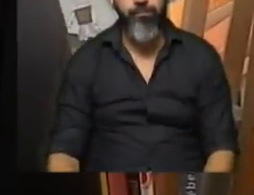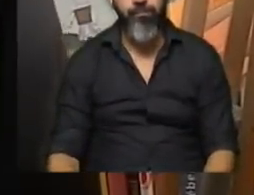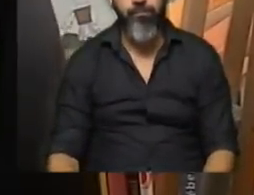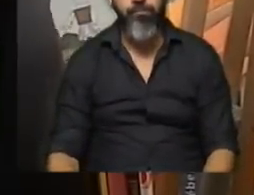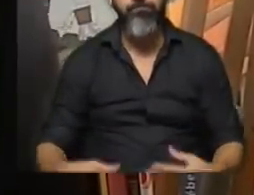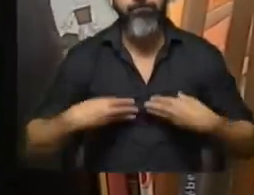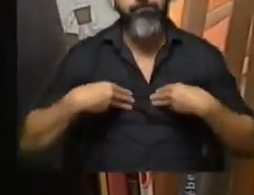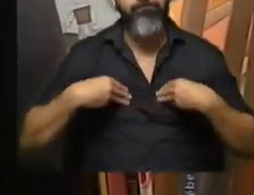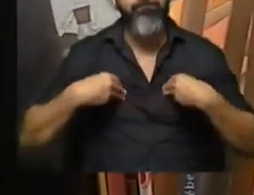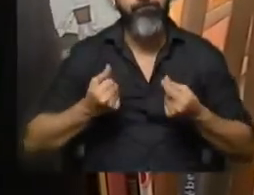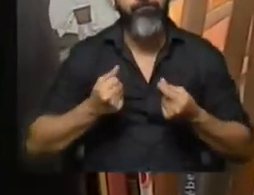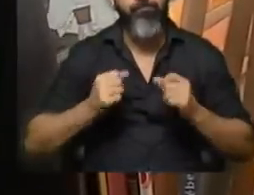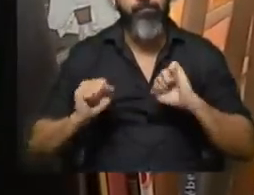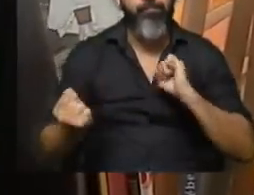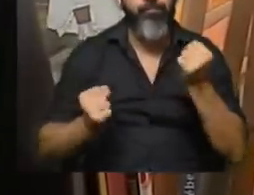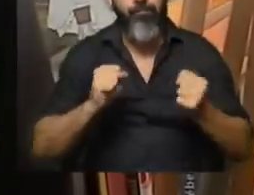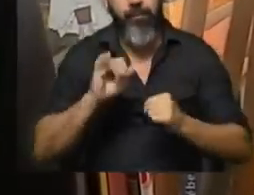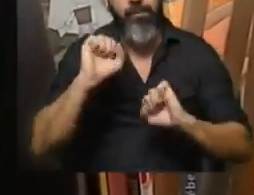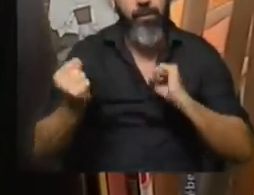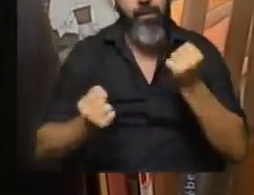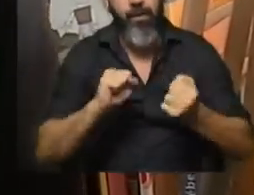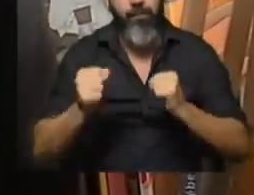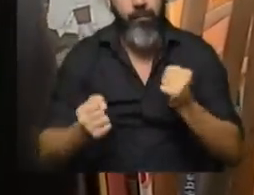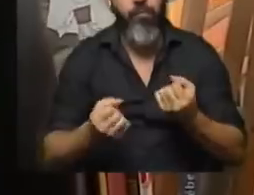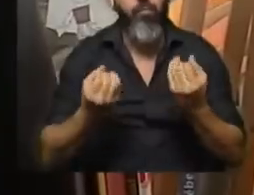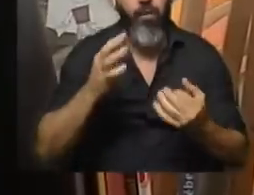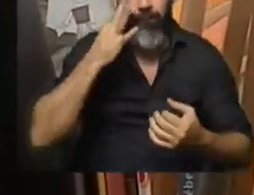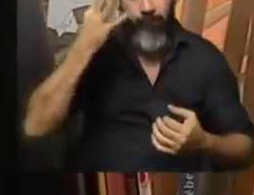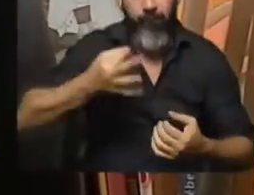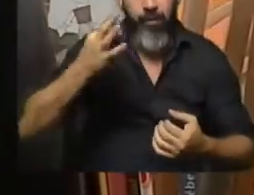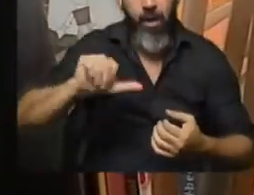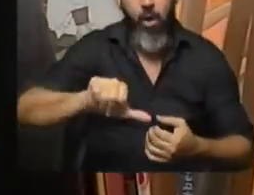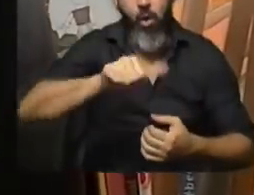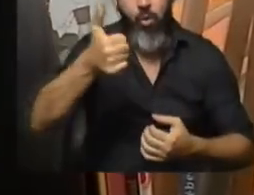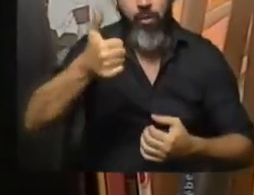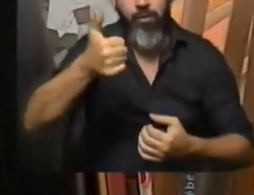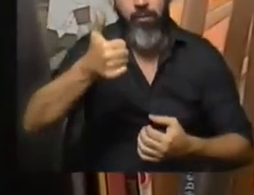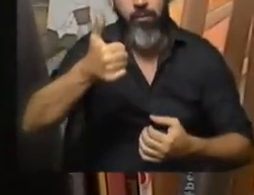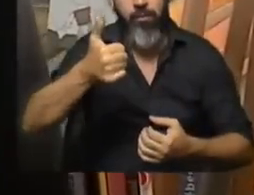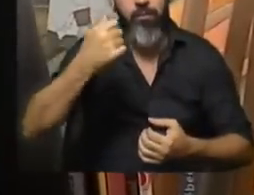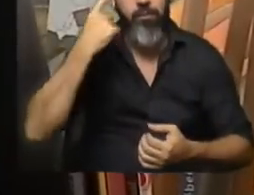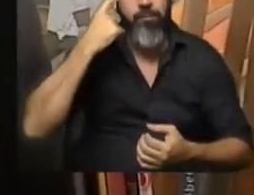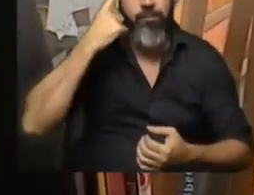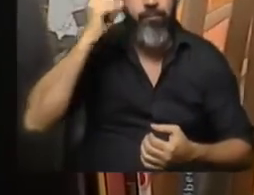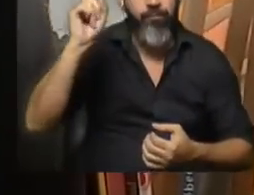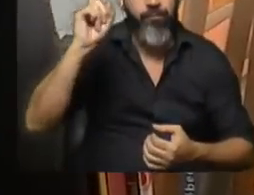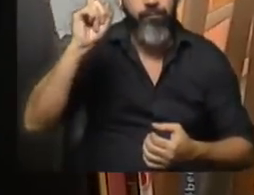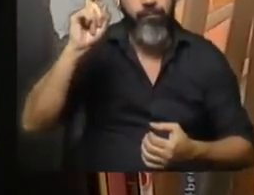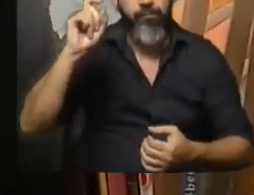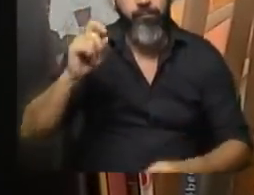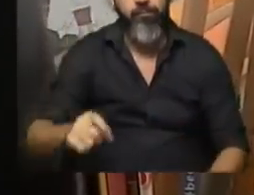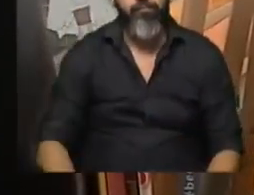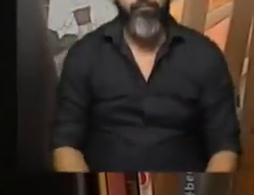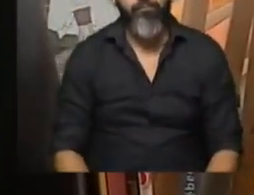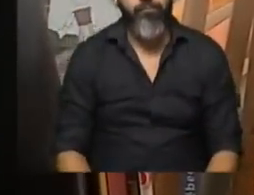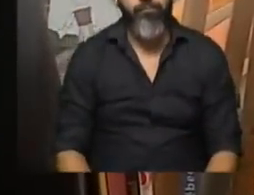de es de ansiedad también porque bueno ver si esto finalmente se concreta que digamos la idea más más